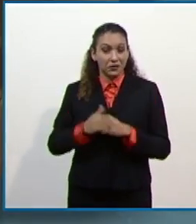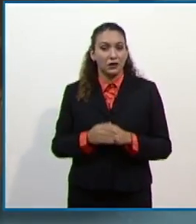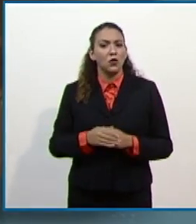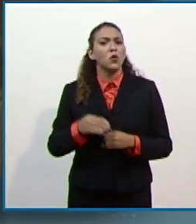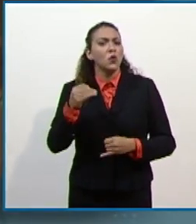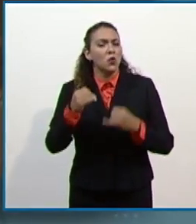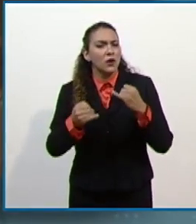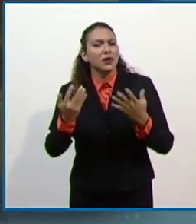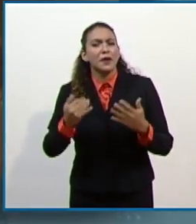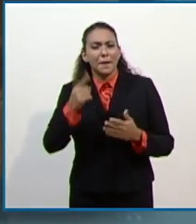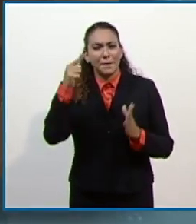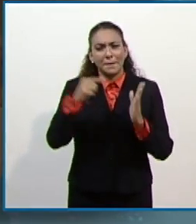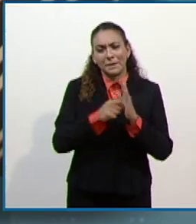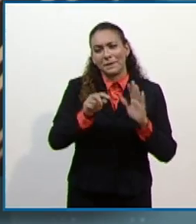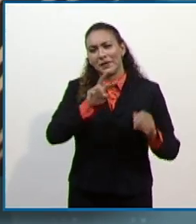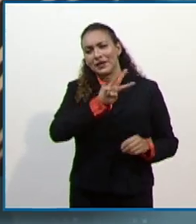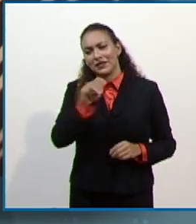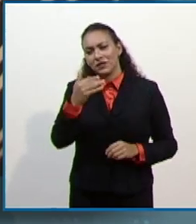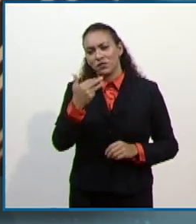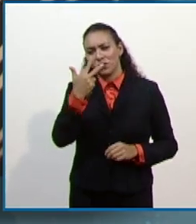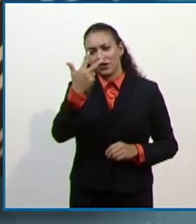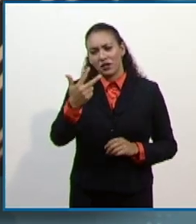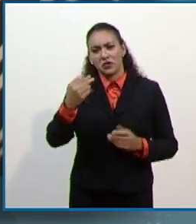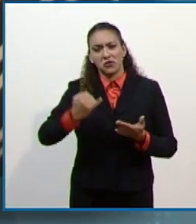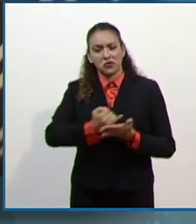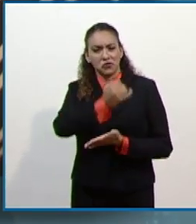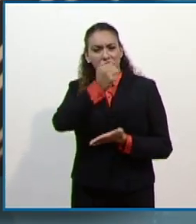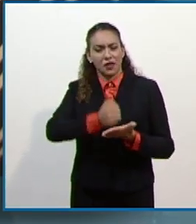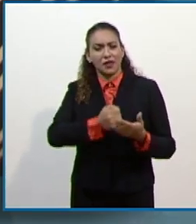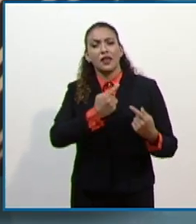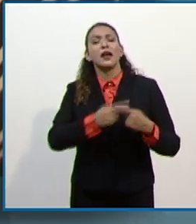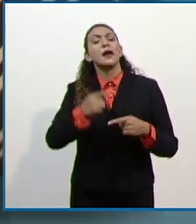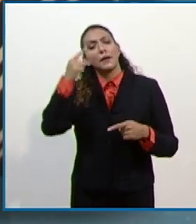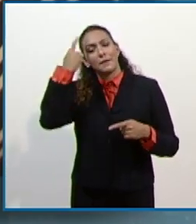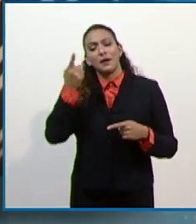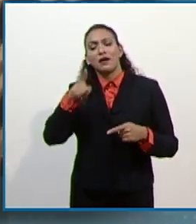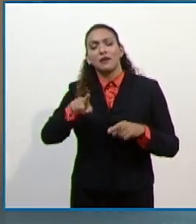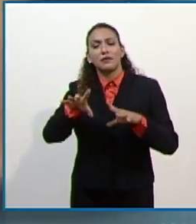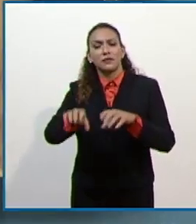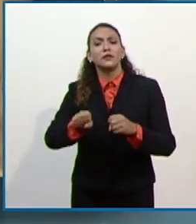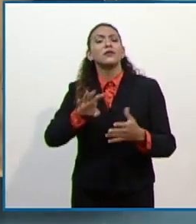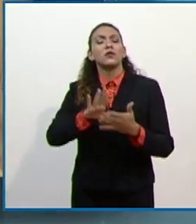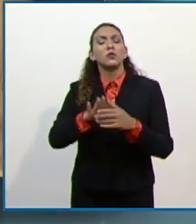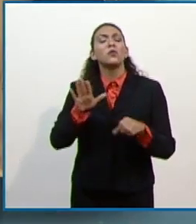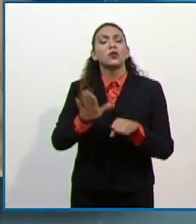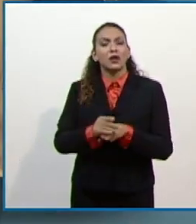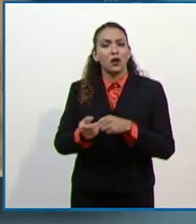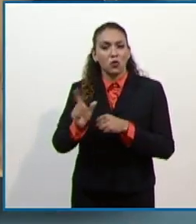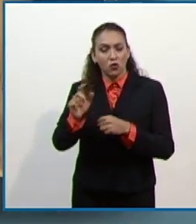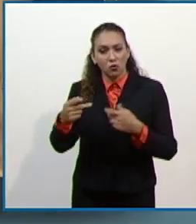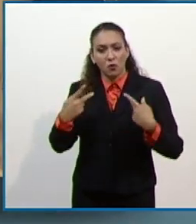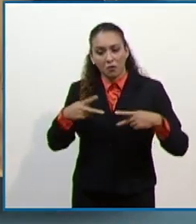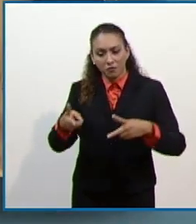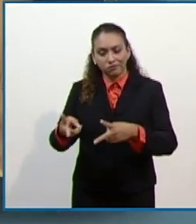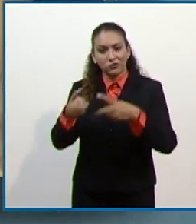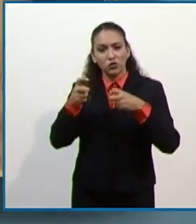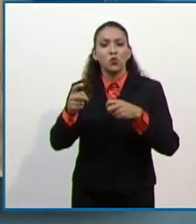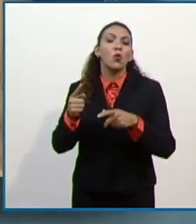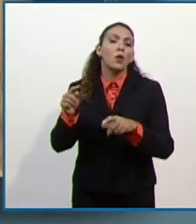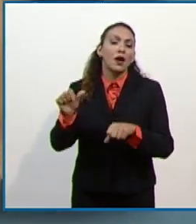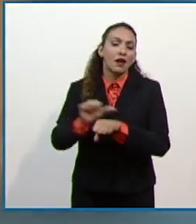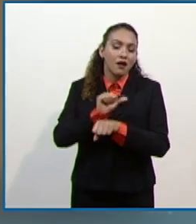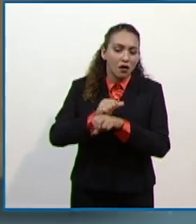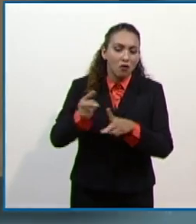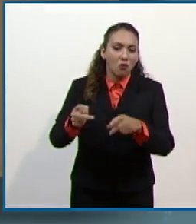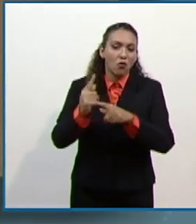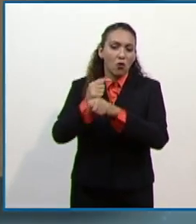dictaron 1,358 sentencias condenatorias por el delito de robo de vehículos particulares y de transporte público, un